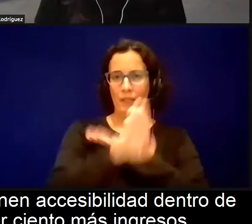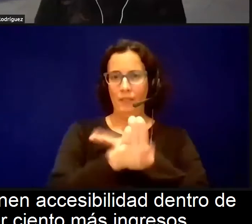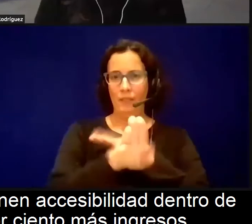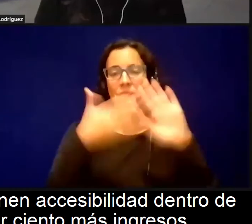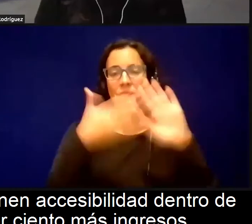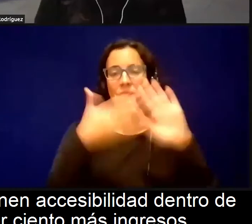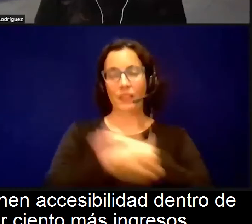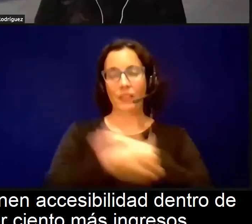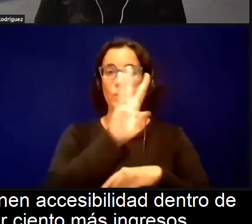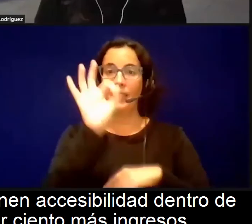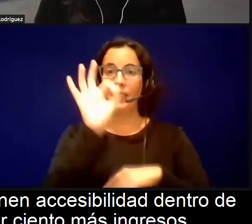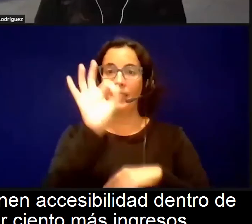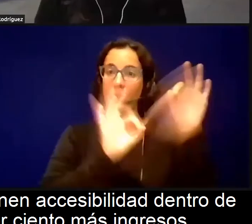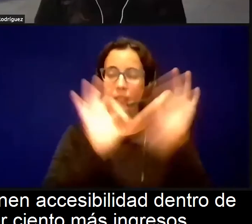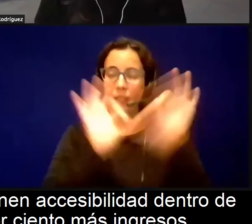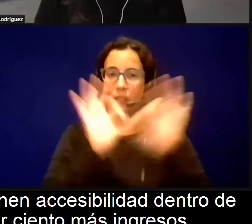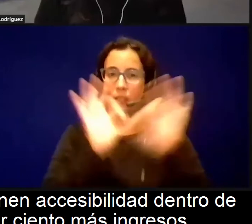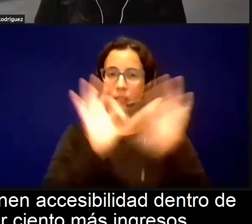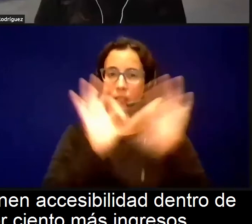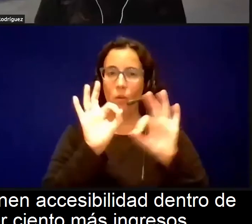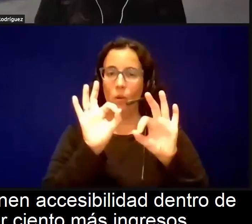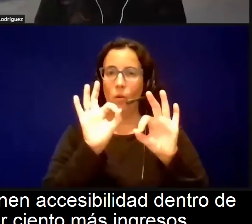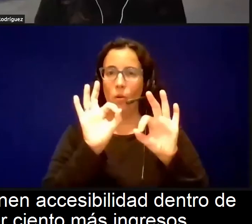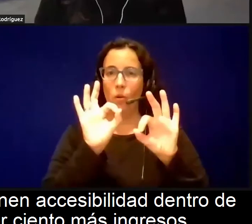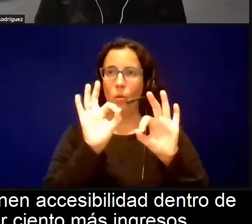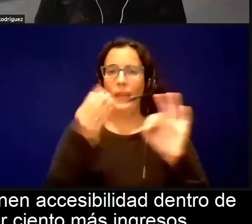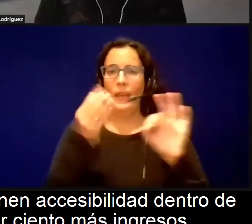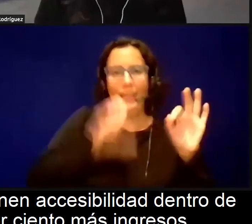tienen 30% más ingresos y más